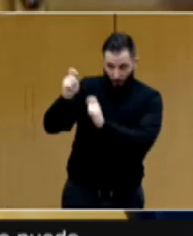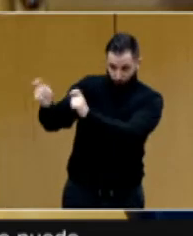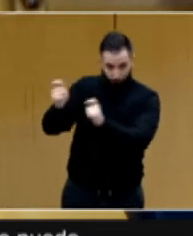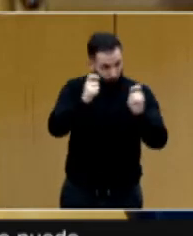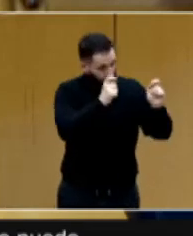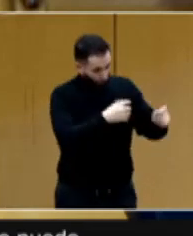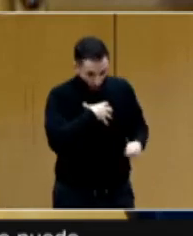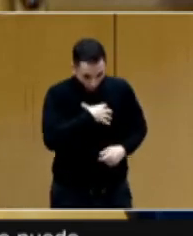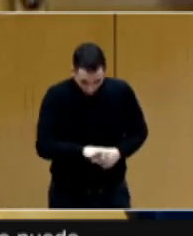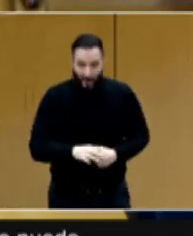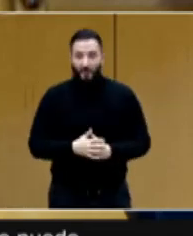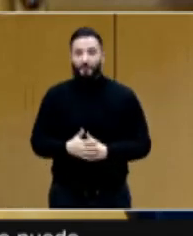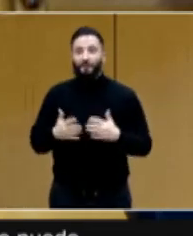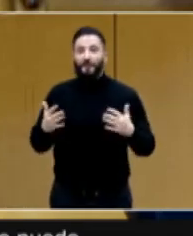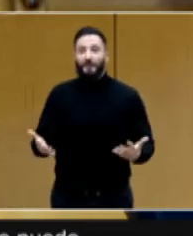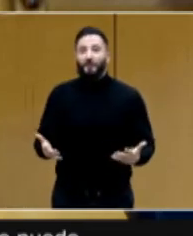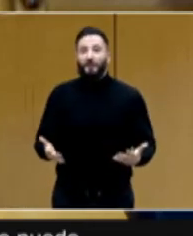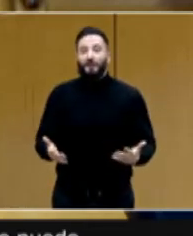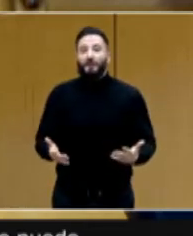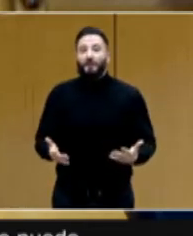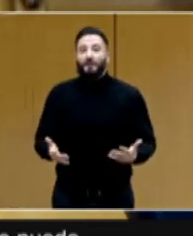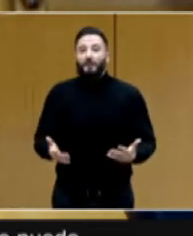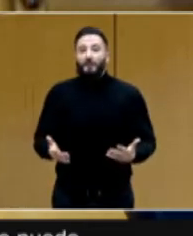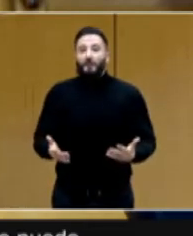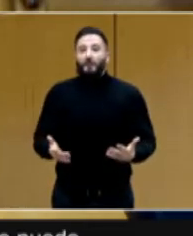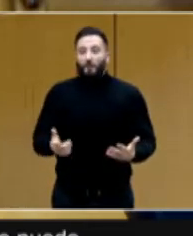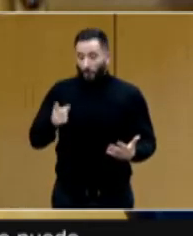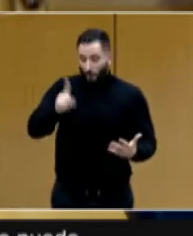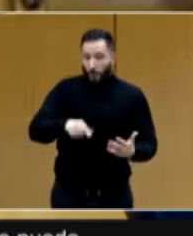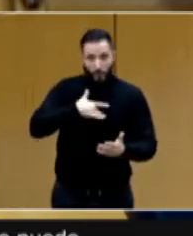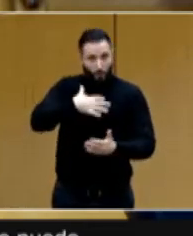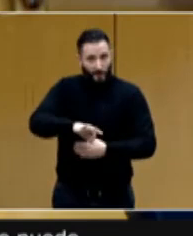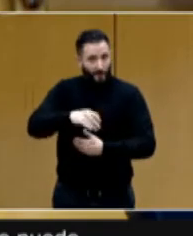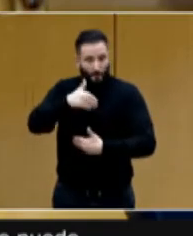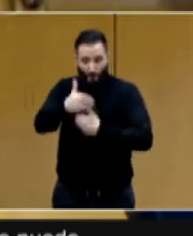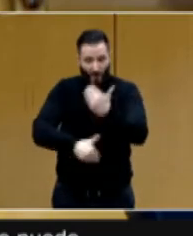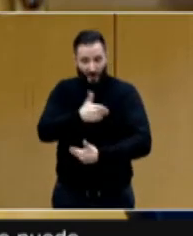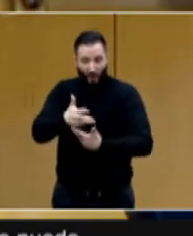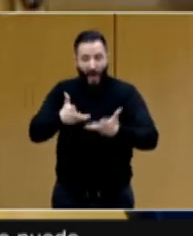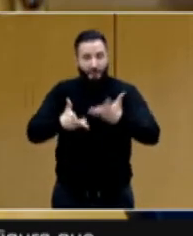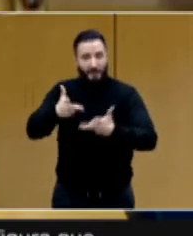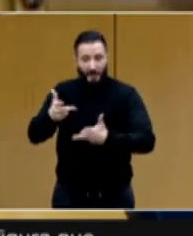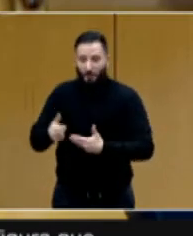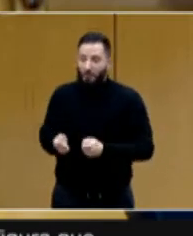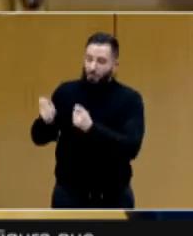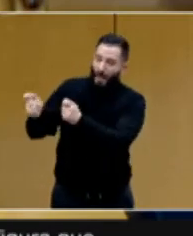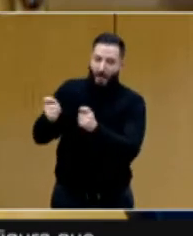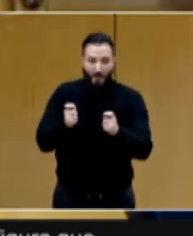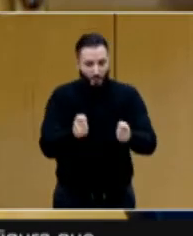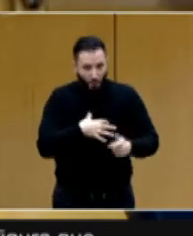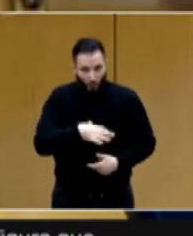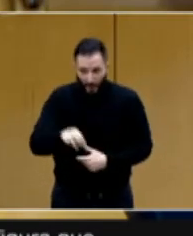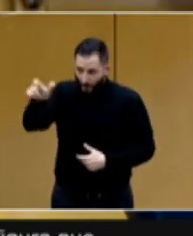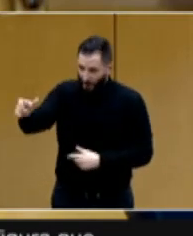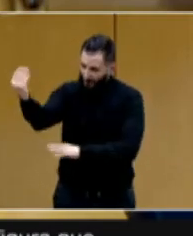jurisdicción voluntaria o incluso en un procedimiento contencioso administrativo por lo tanto estamos ante una apertura completa